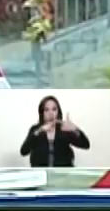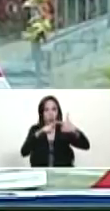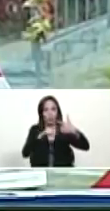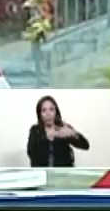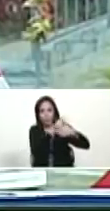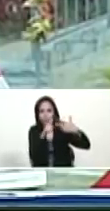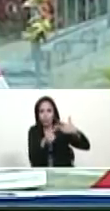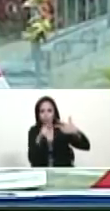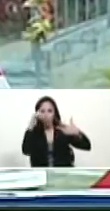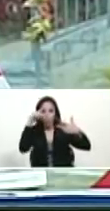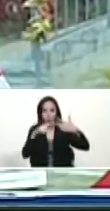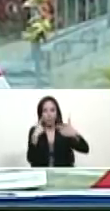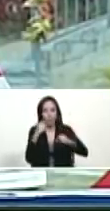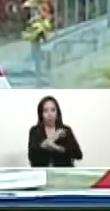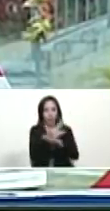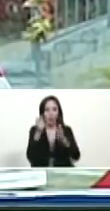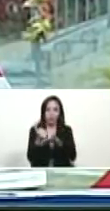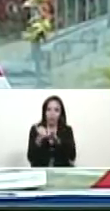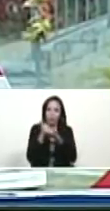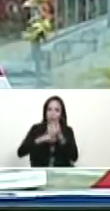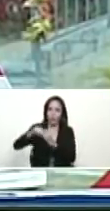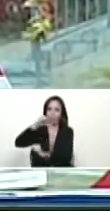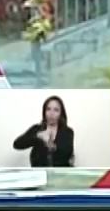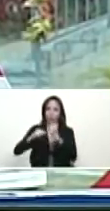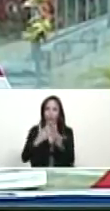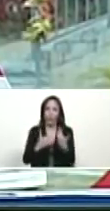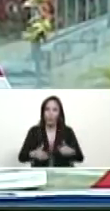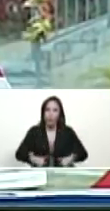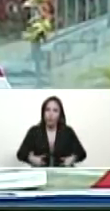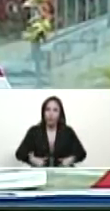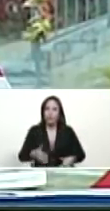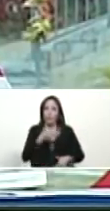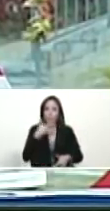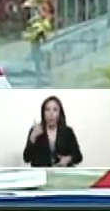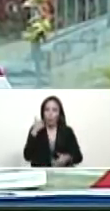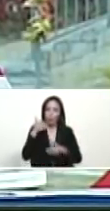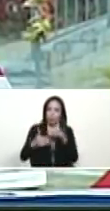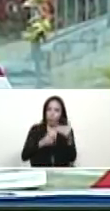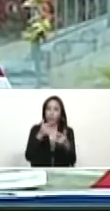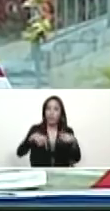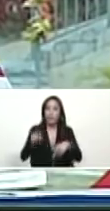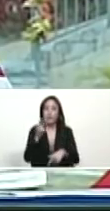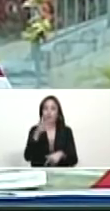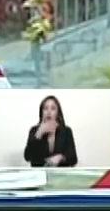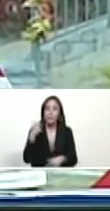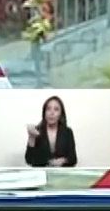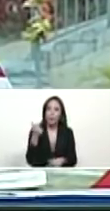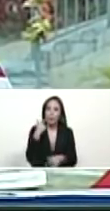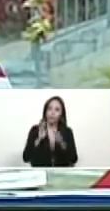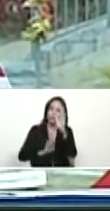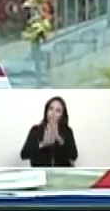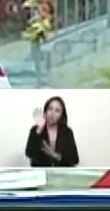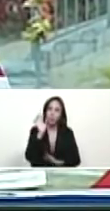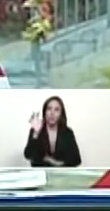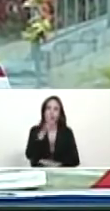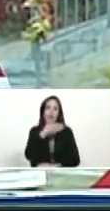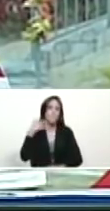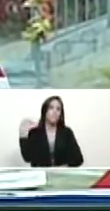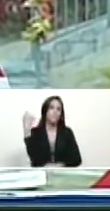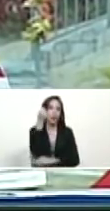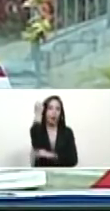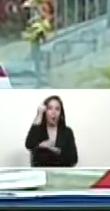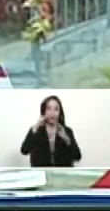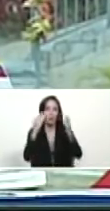pueblo a empujar esa línea y ayudarme con todo para que mejoremos a Venezuela, para que seamos el mejor país